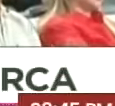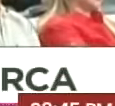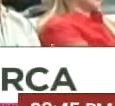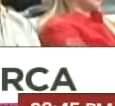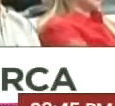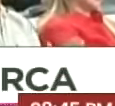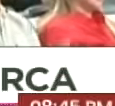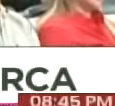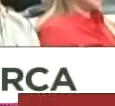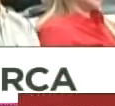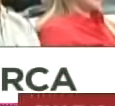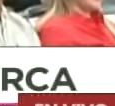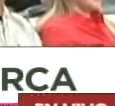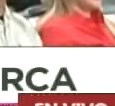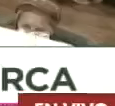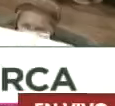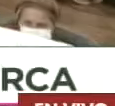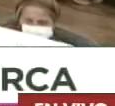Grecia Colmenares.